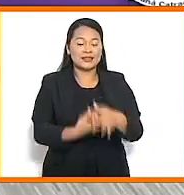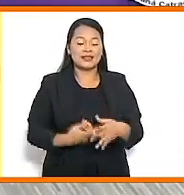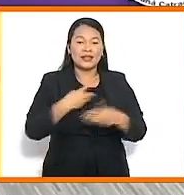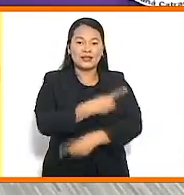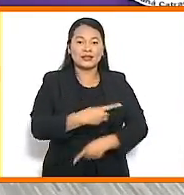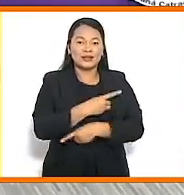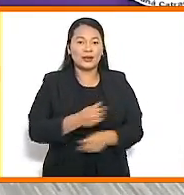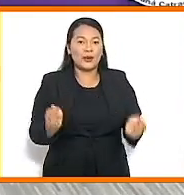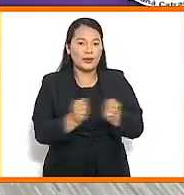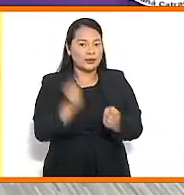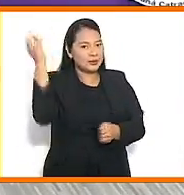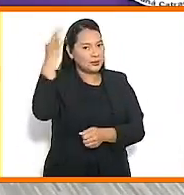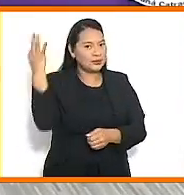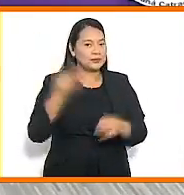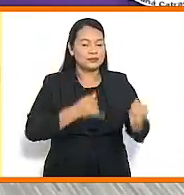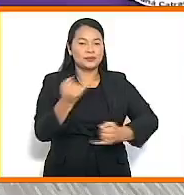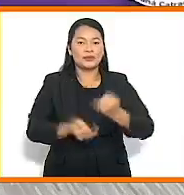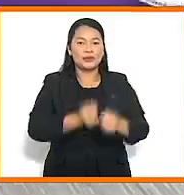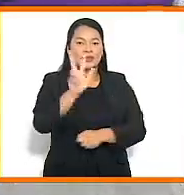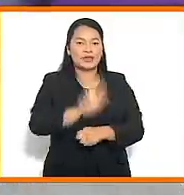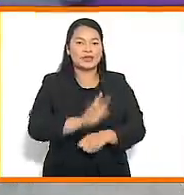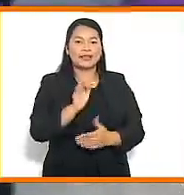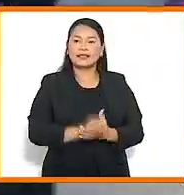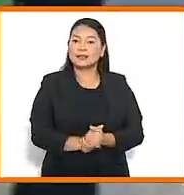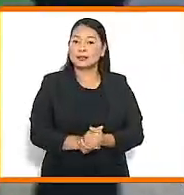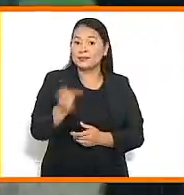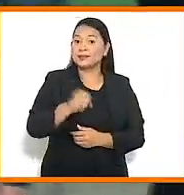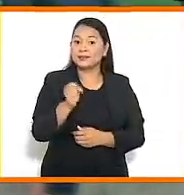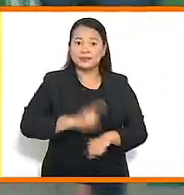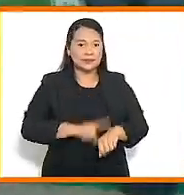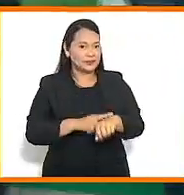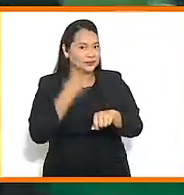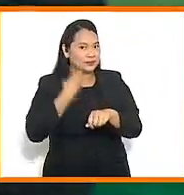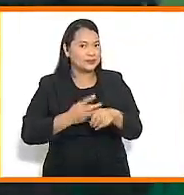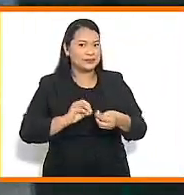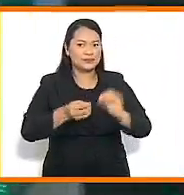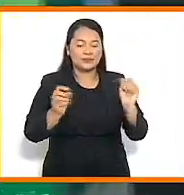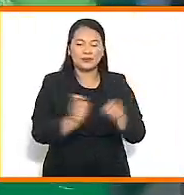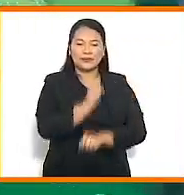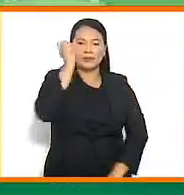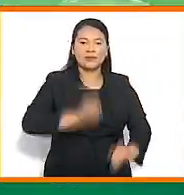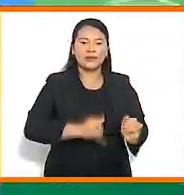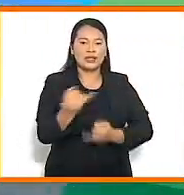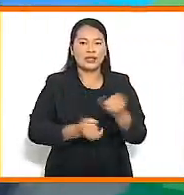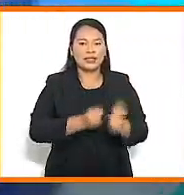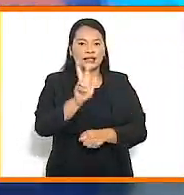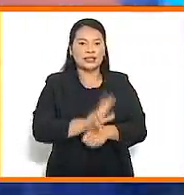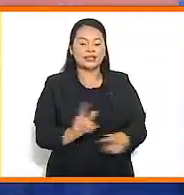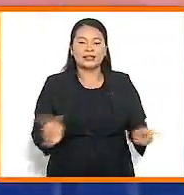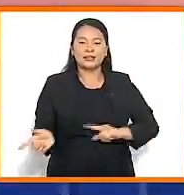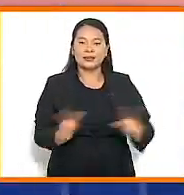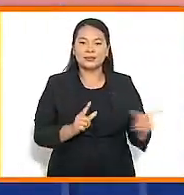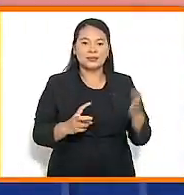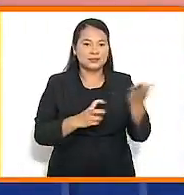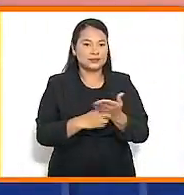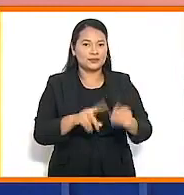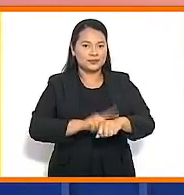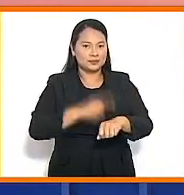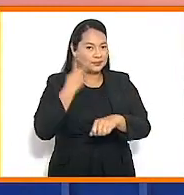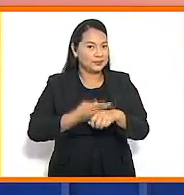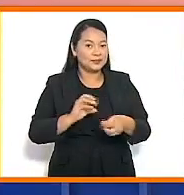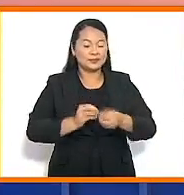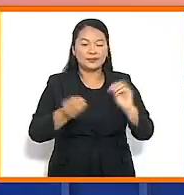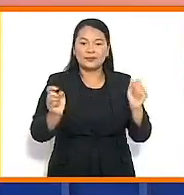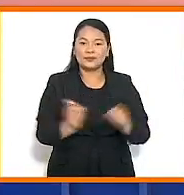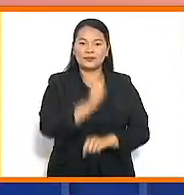junto a Francini en Juga 3. Así es, Charlie, vamos a conocer el número ganador para Juga 3. Espero que tengas tu boletito en mano porque vamos a conocer los tres dígitos